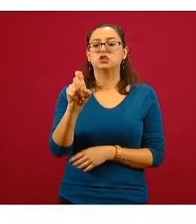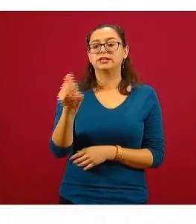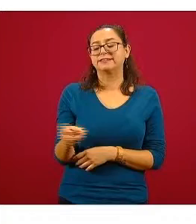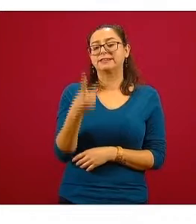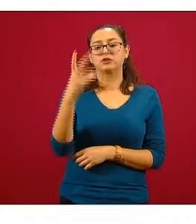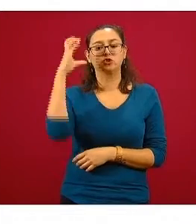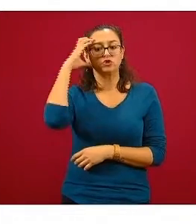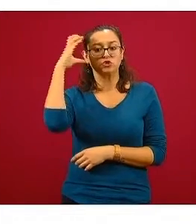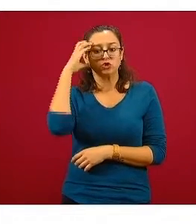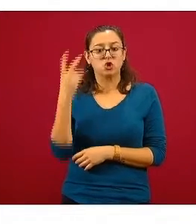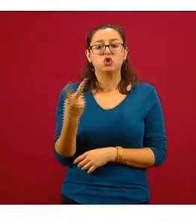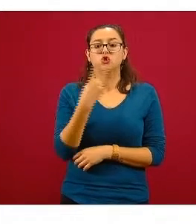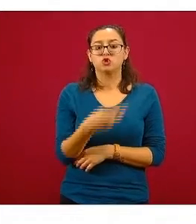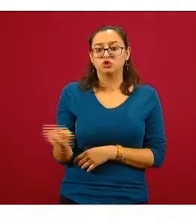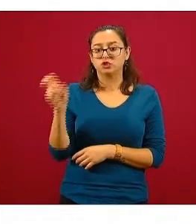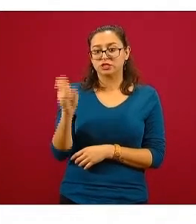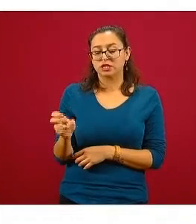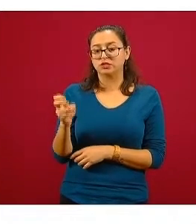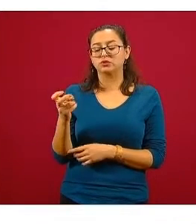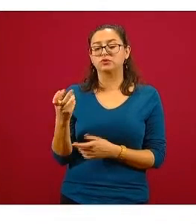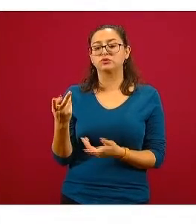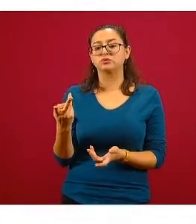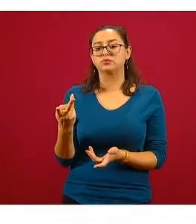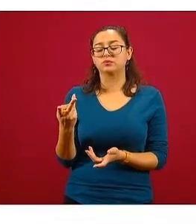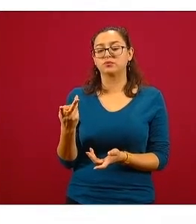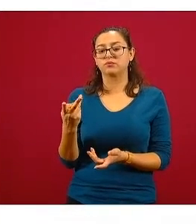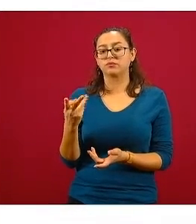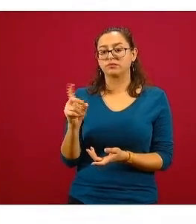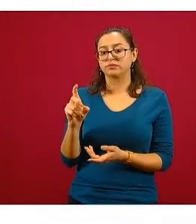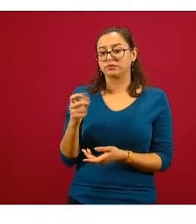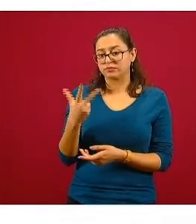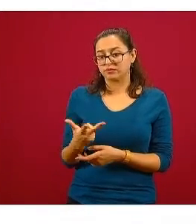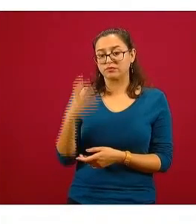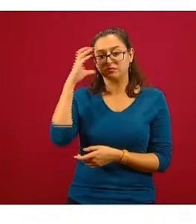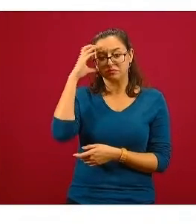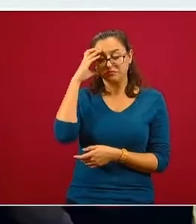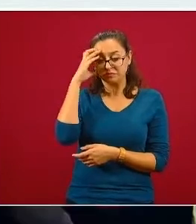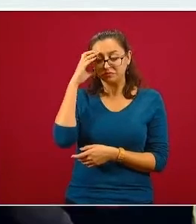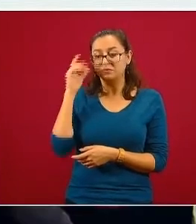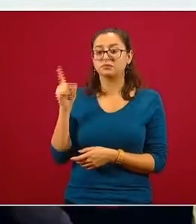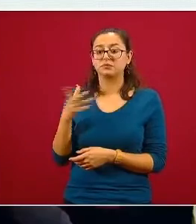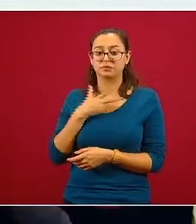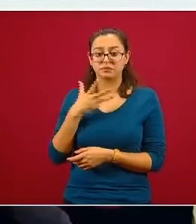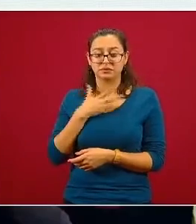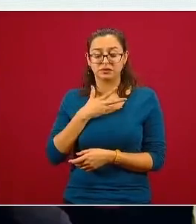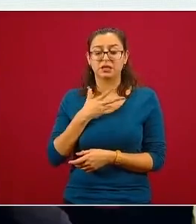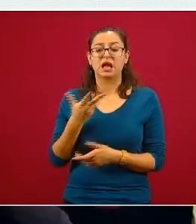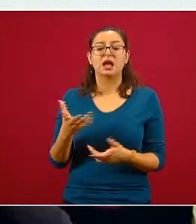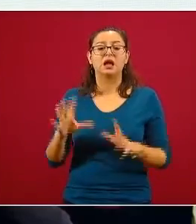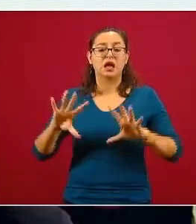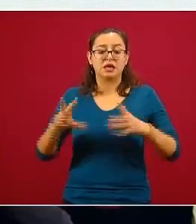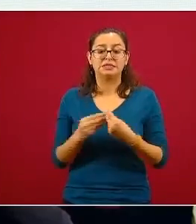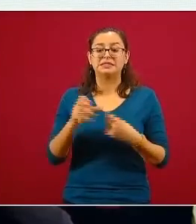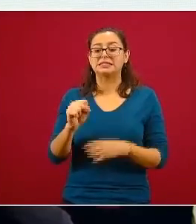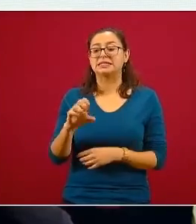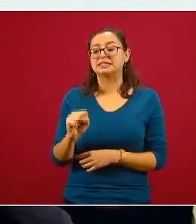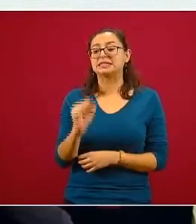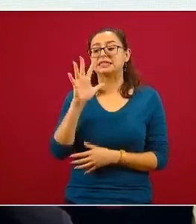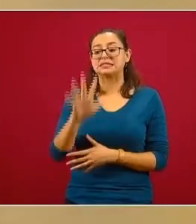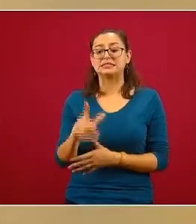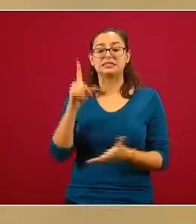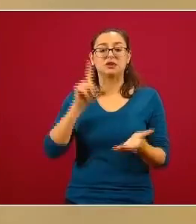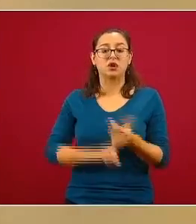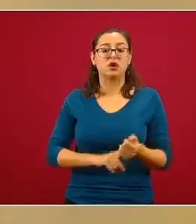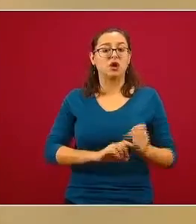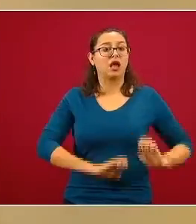cuales 808 camas son no censables, y tenemos en total 65 edificios